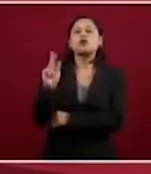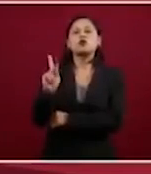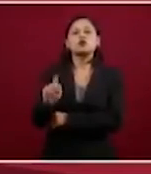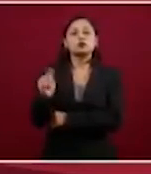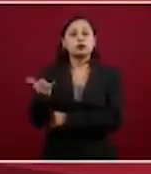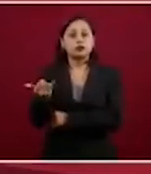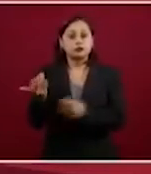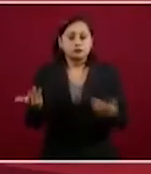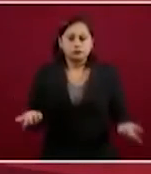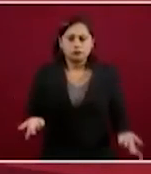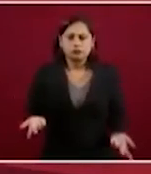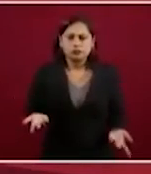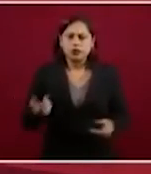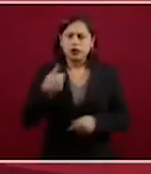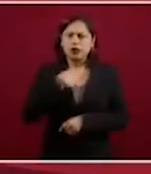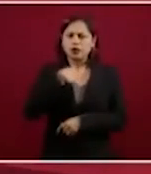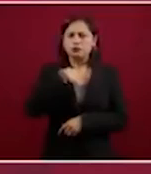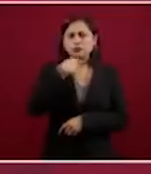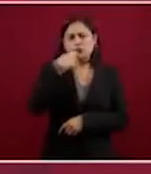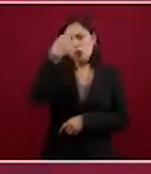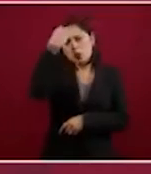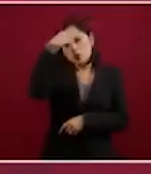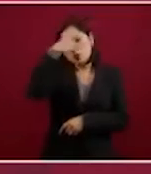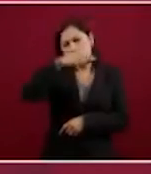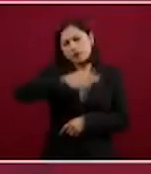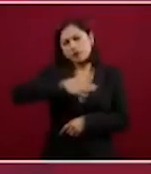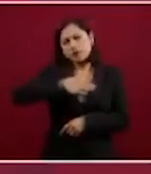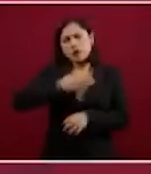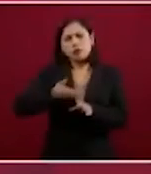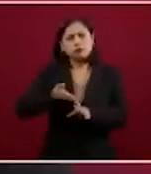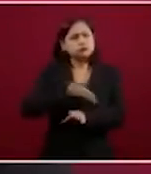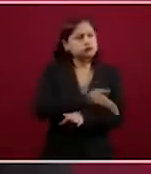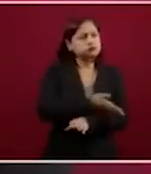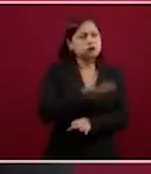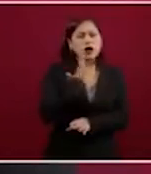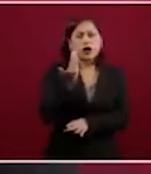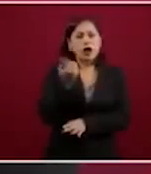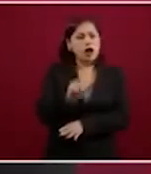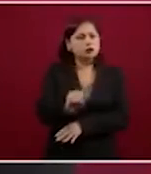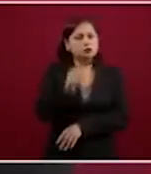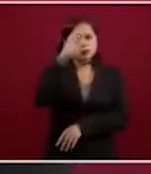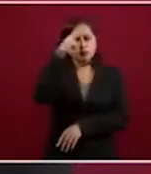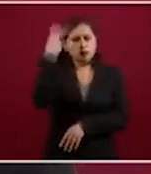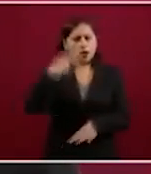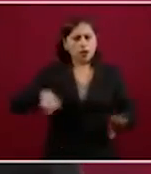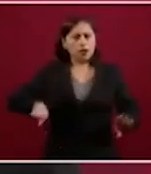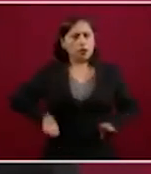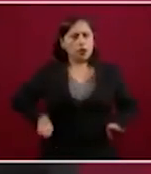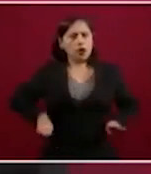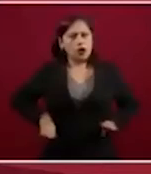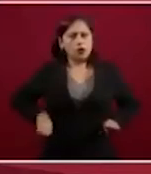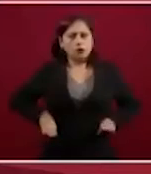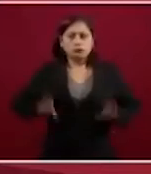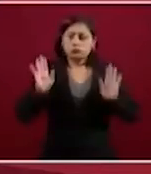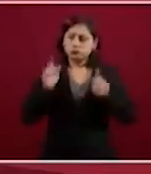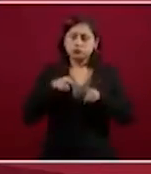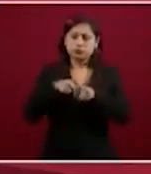Entonces yo les diría que ha sido una tradición que debemos mantener y es algo que ennoblece a